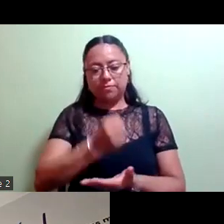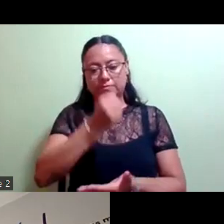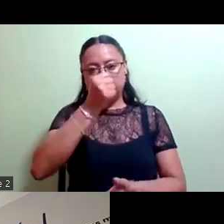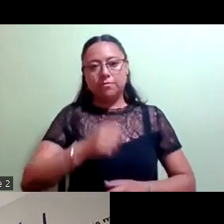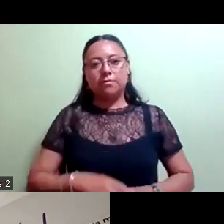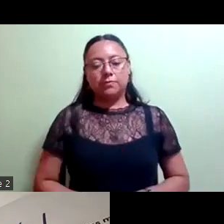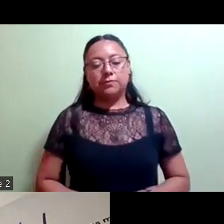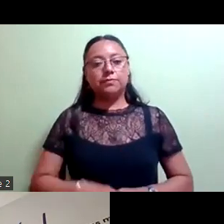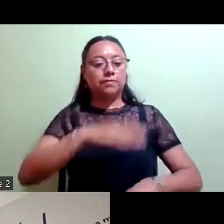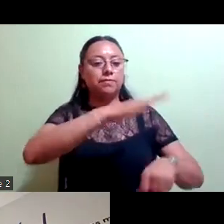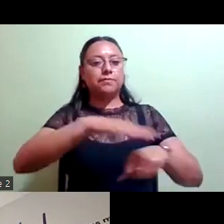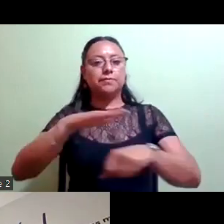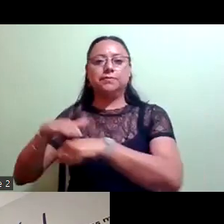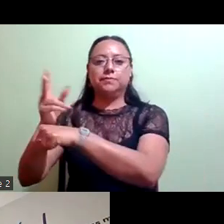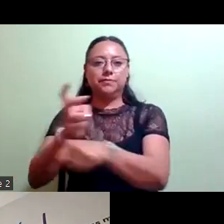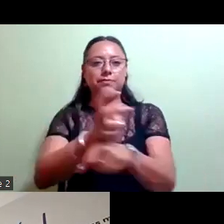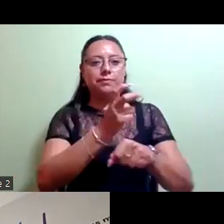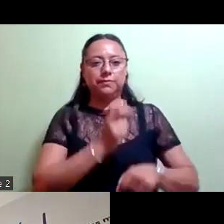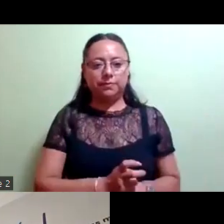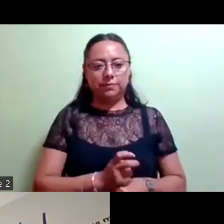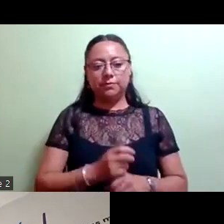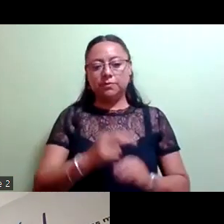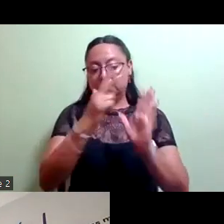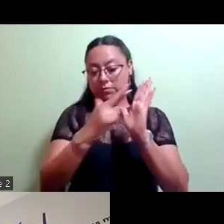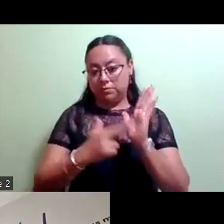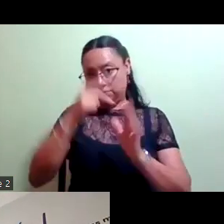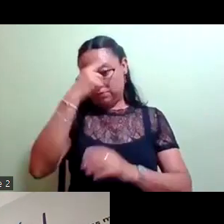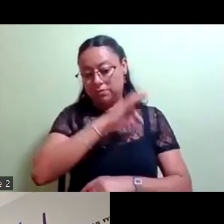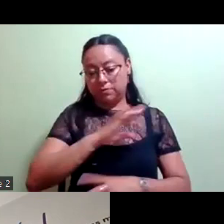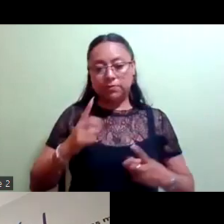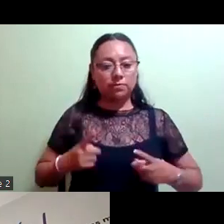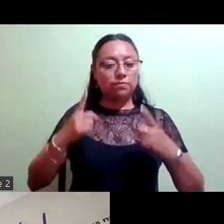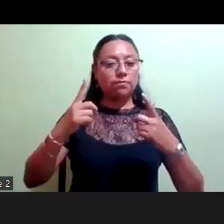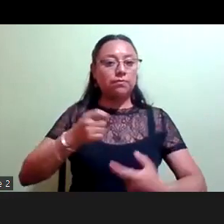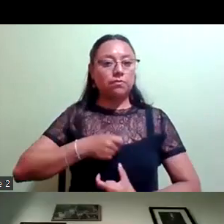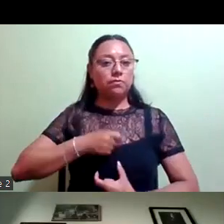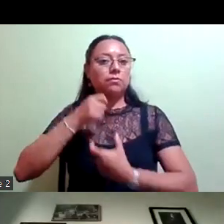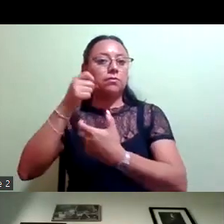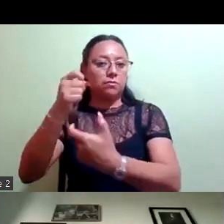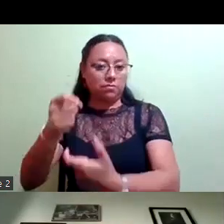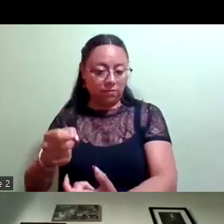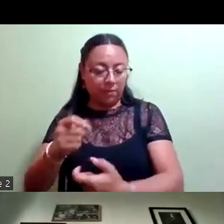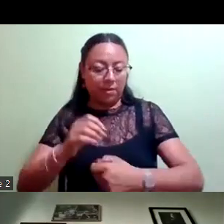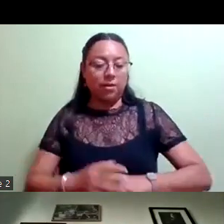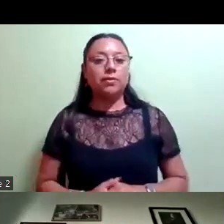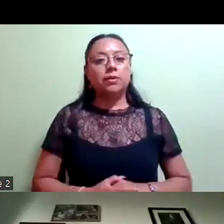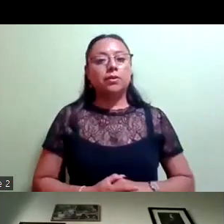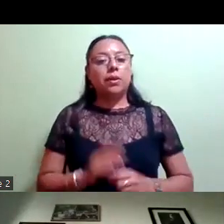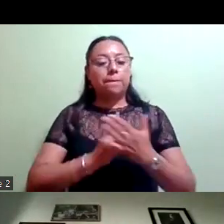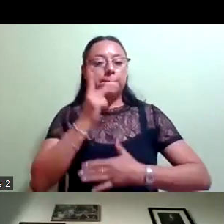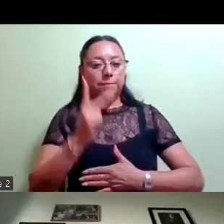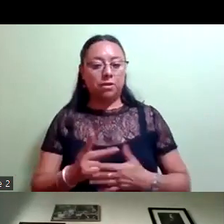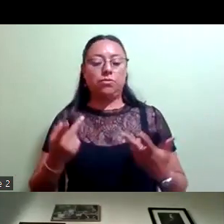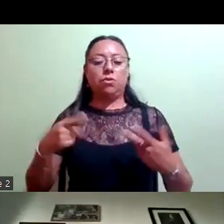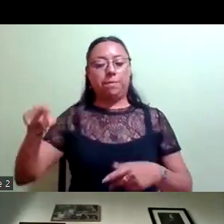emitieron la convocatoria y las bases para la entrega de la medalla al mérito de las y los defensores de derechos